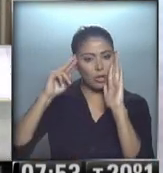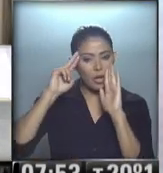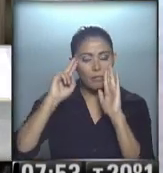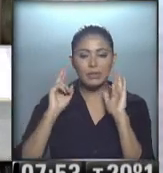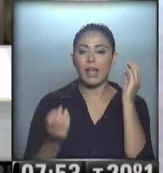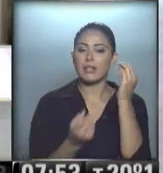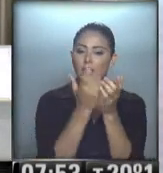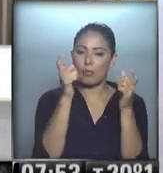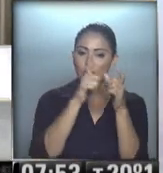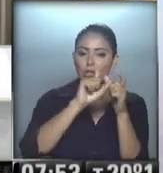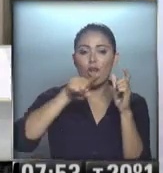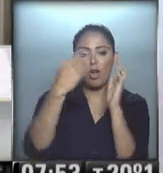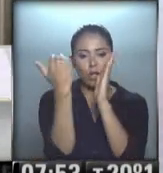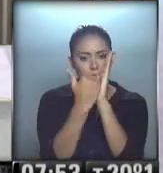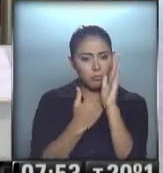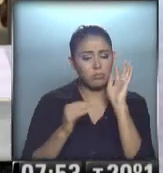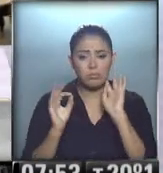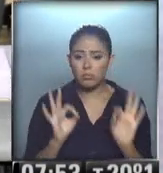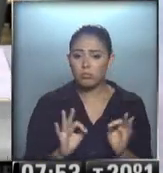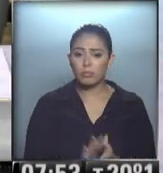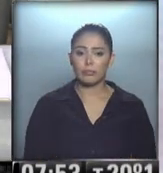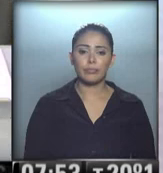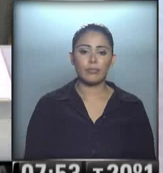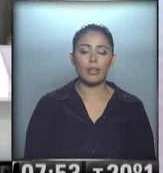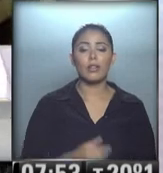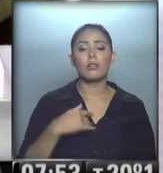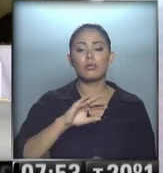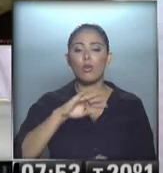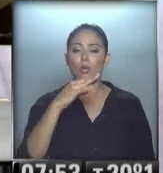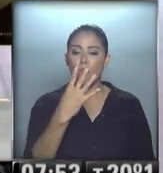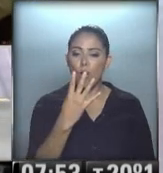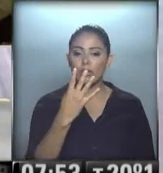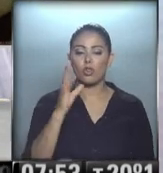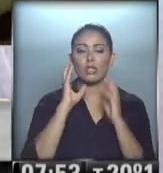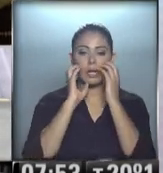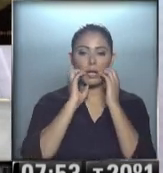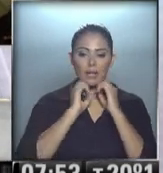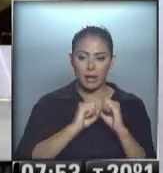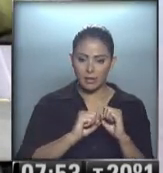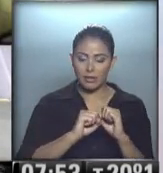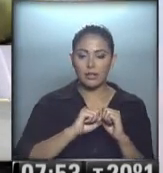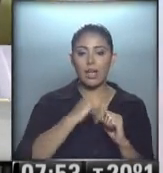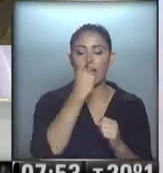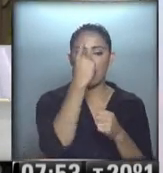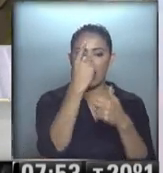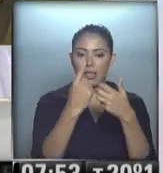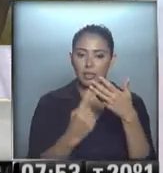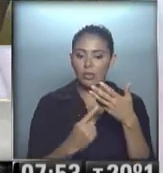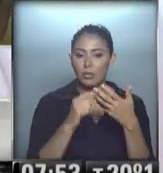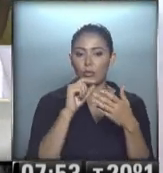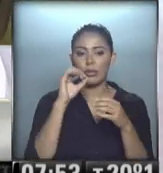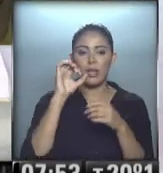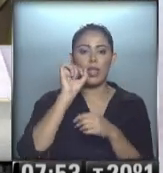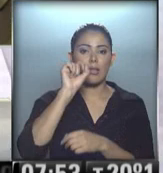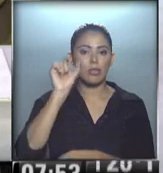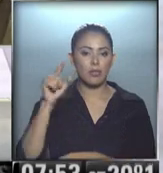constituyó desde el resto de los cargos, donde hay cuatro secretarías, todas corresponden a diferentes